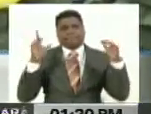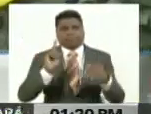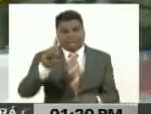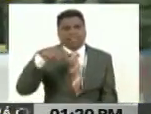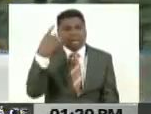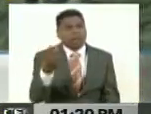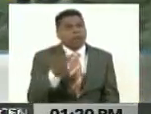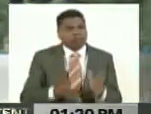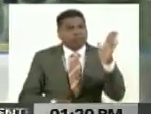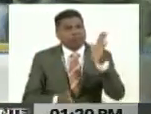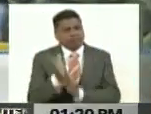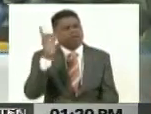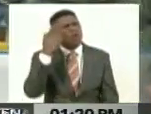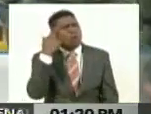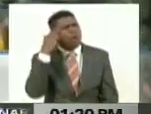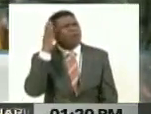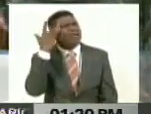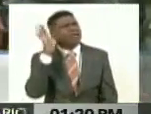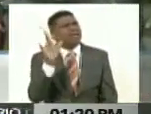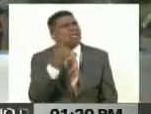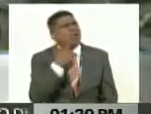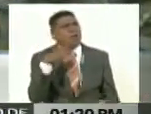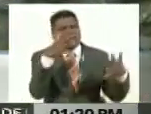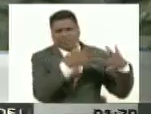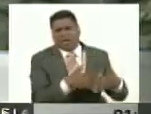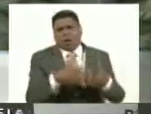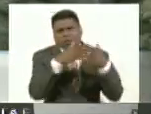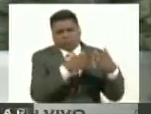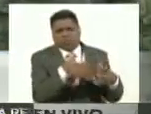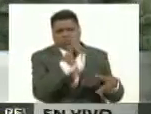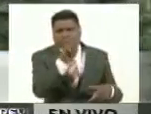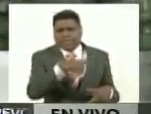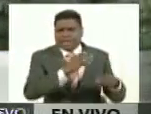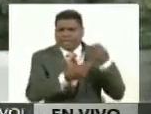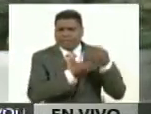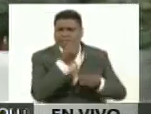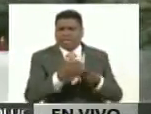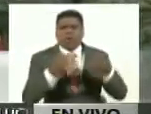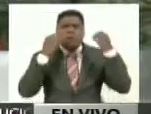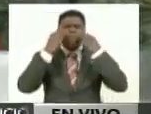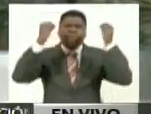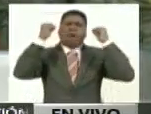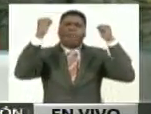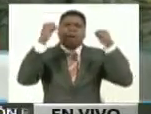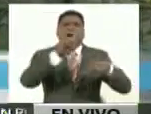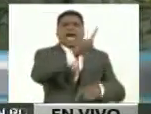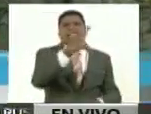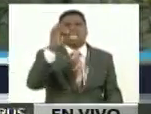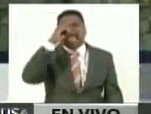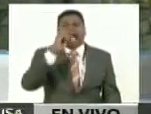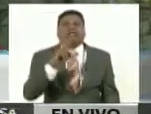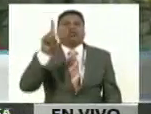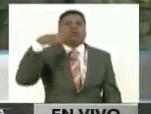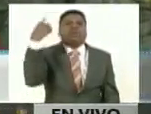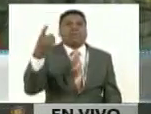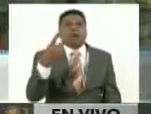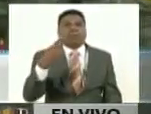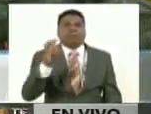Después fueron allá, creo que fue en Seattle, que hicieron una protesta 10 años después, en una cumbre que había